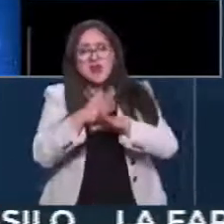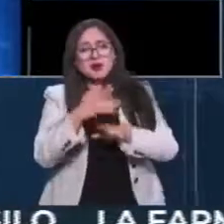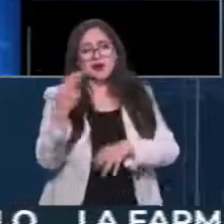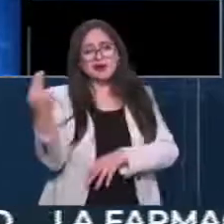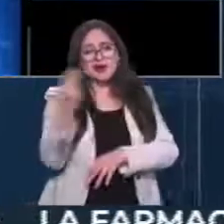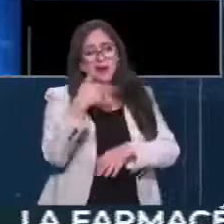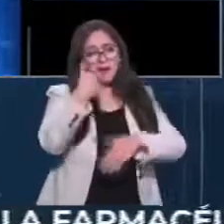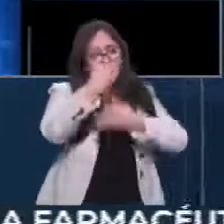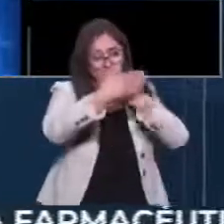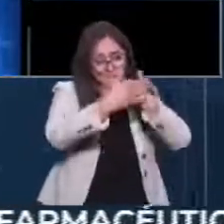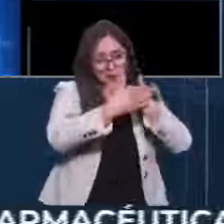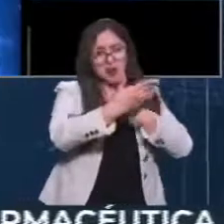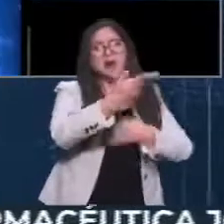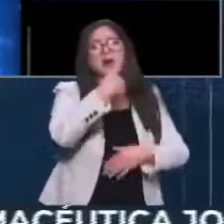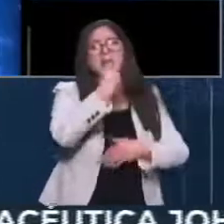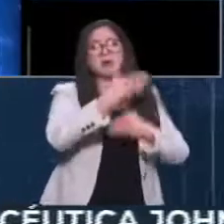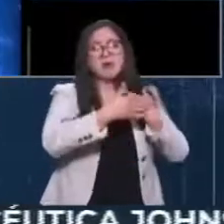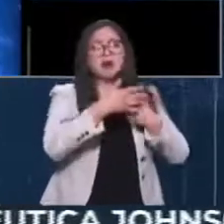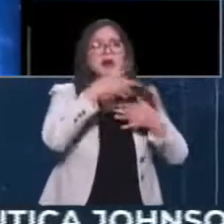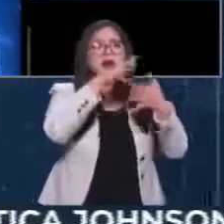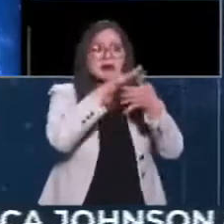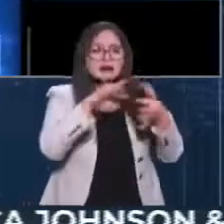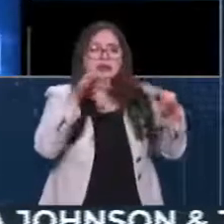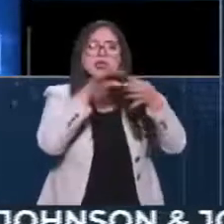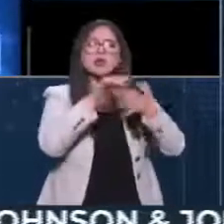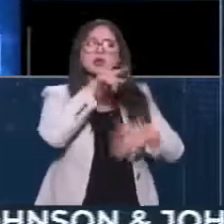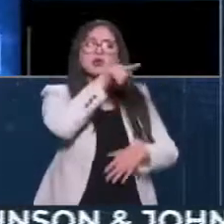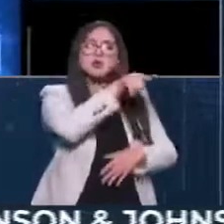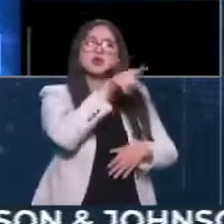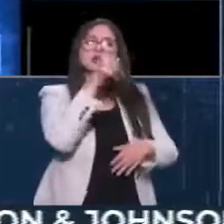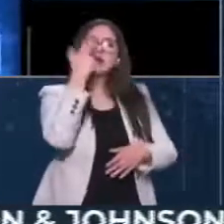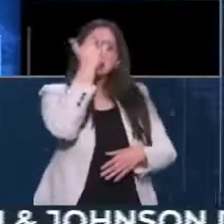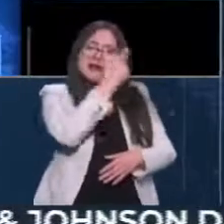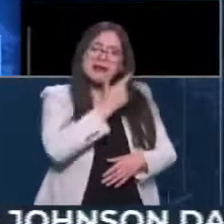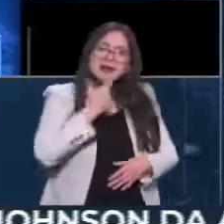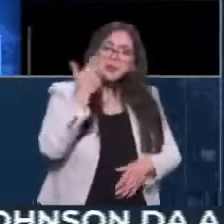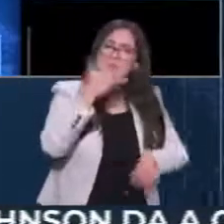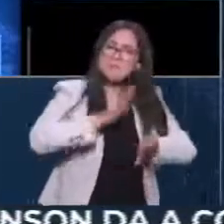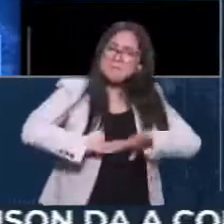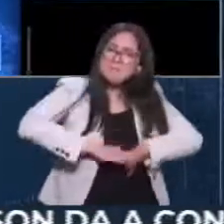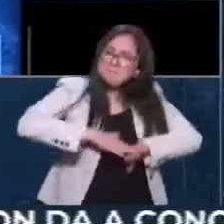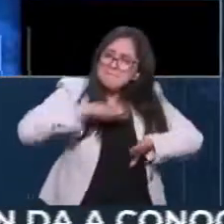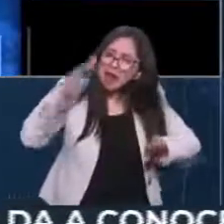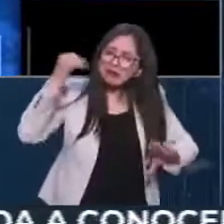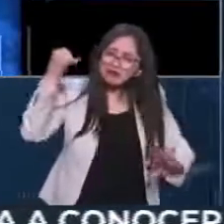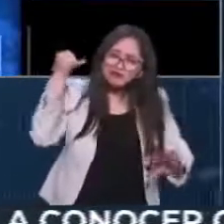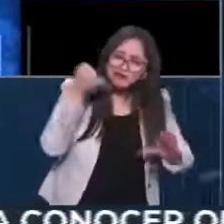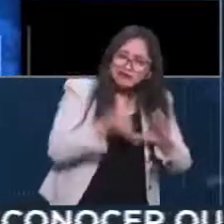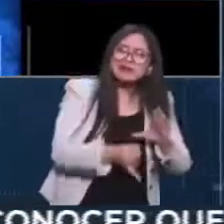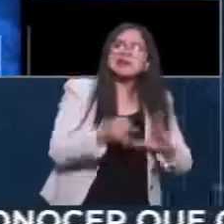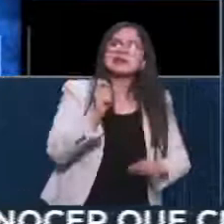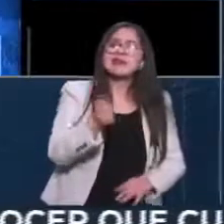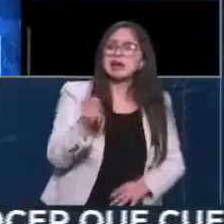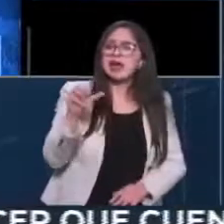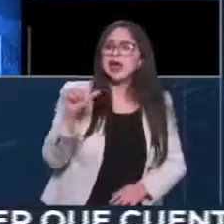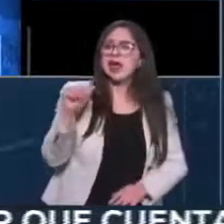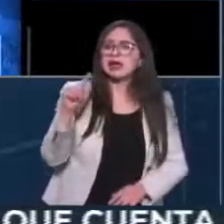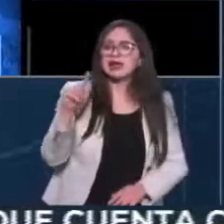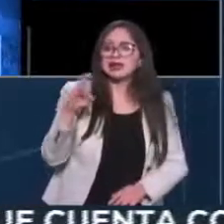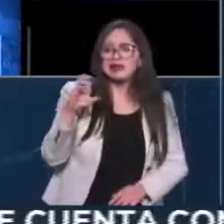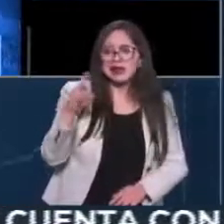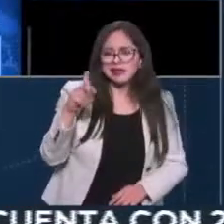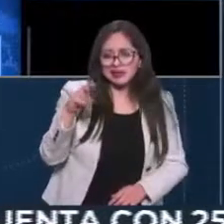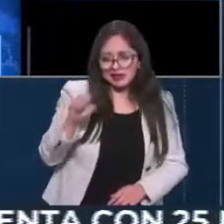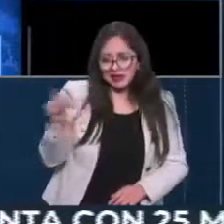invitar, Munadora, para hacer una revisión más extenuante sobre ese tema, sobre los antecedentes justamente, pero que de todas maneras